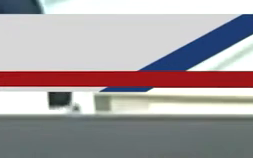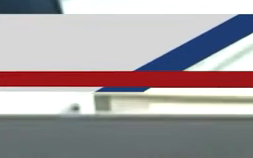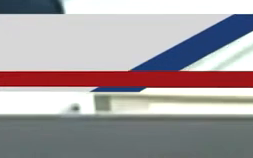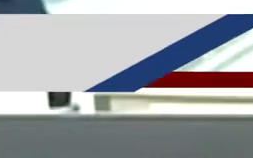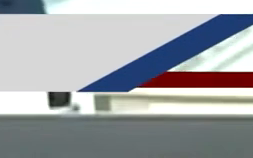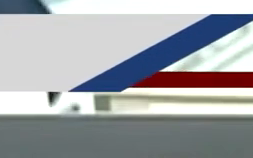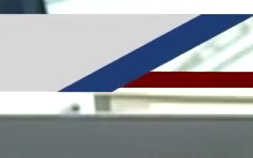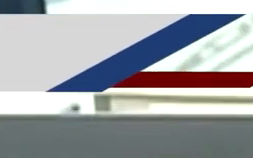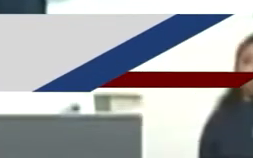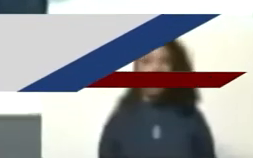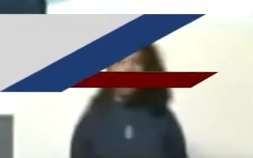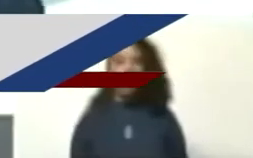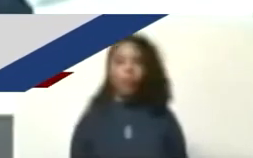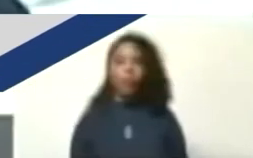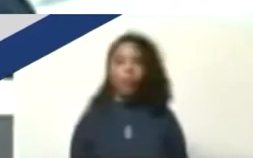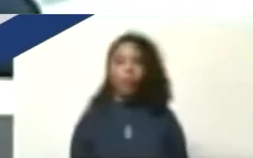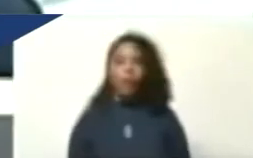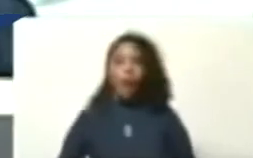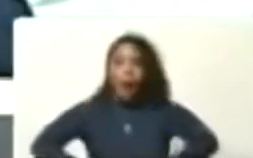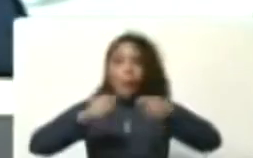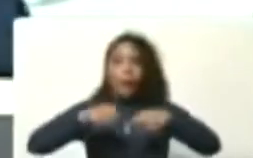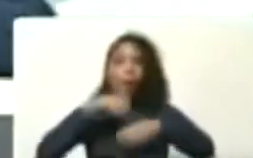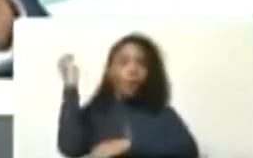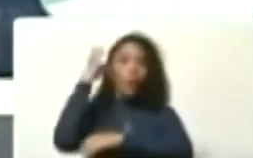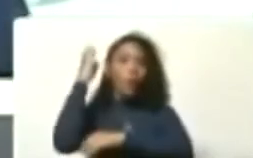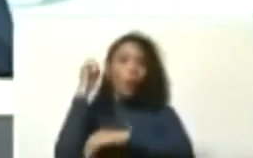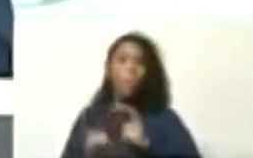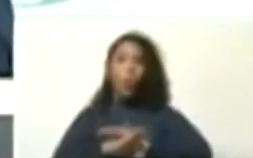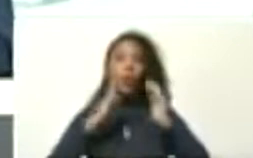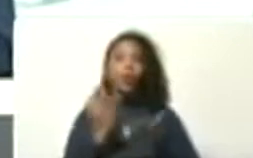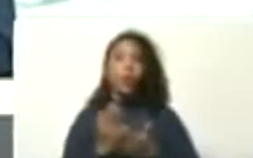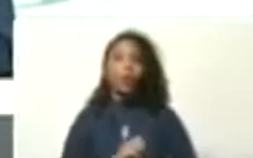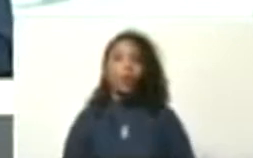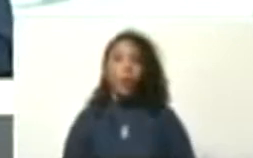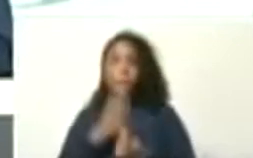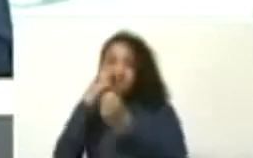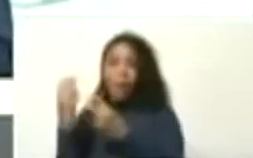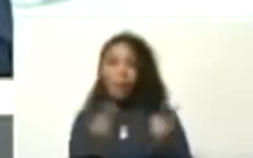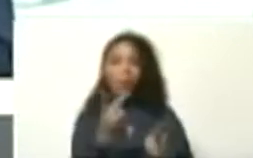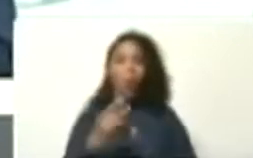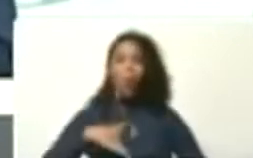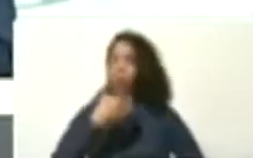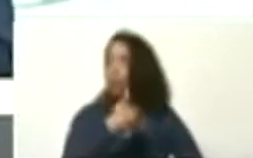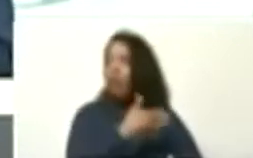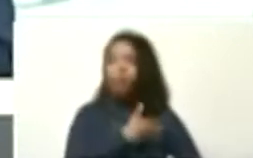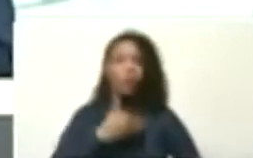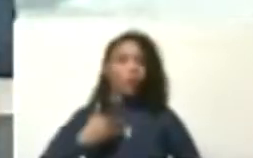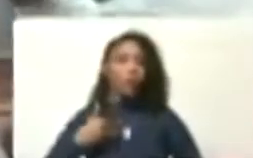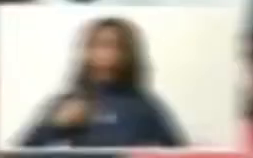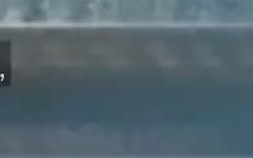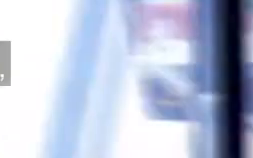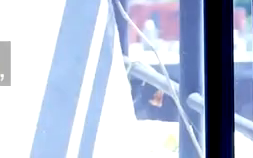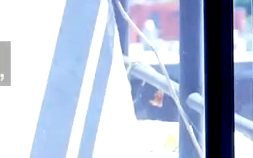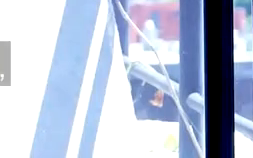producir petróleo y gas para el mercado europeo, para el mercado mundial. Bienvenidos cuando quieran. El camino